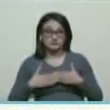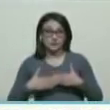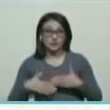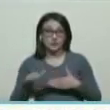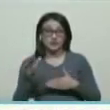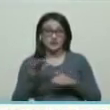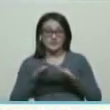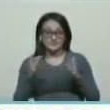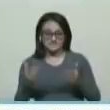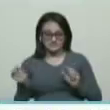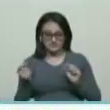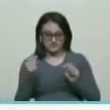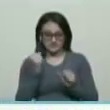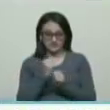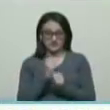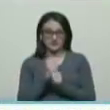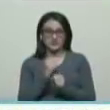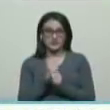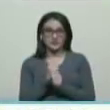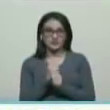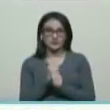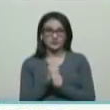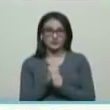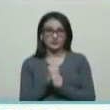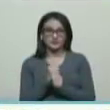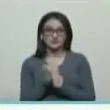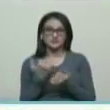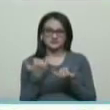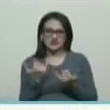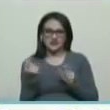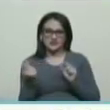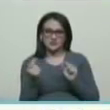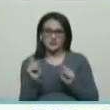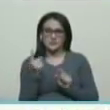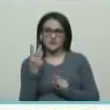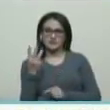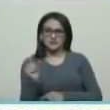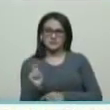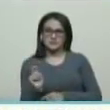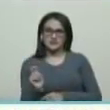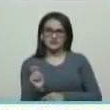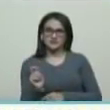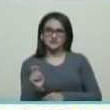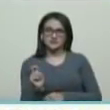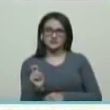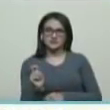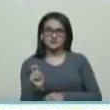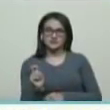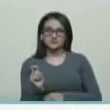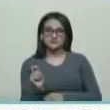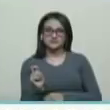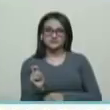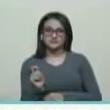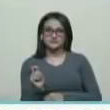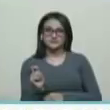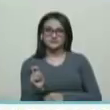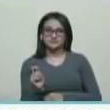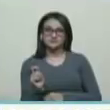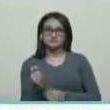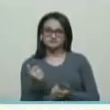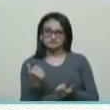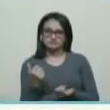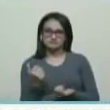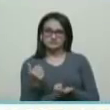esta mesa de trabajo sean ya discutidos en el primer trimestre. Y con el favor de